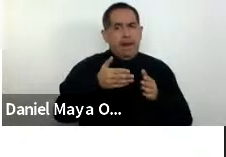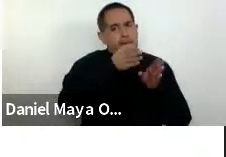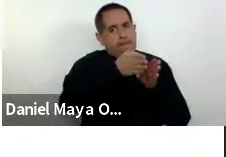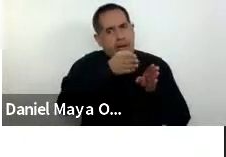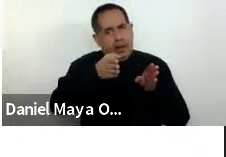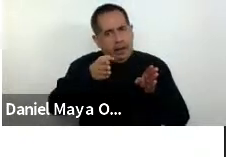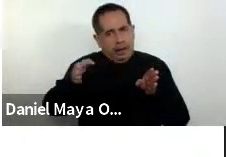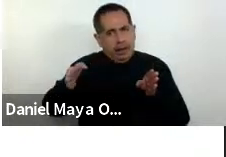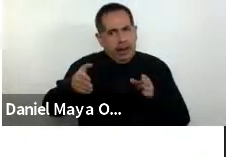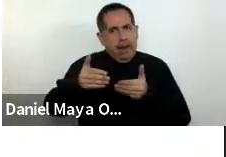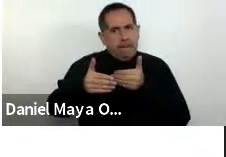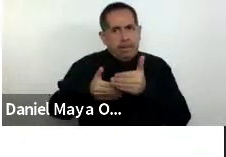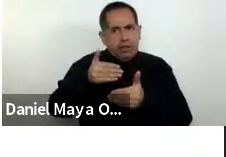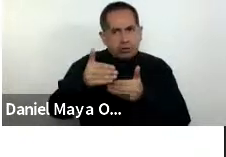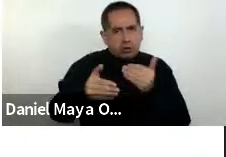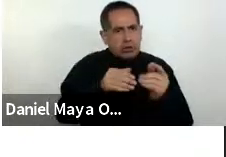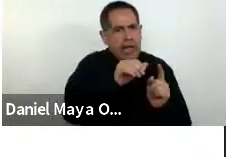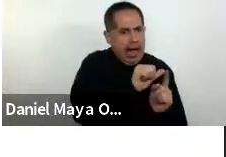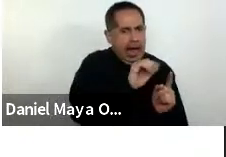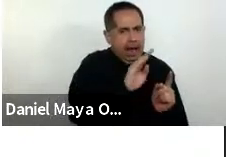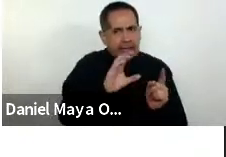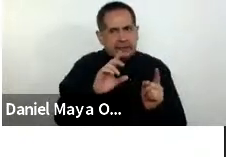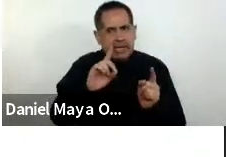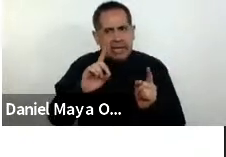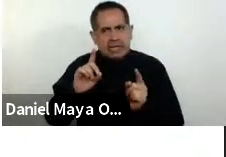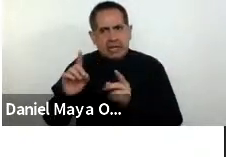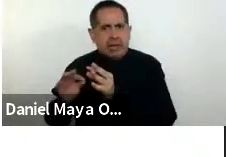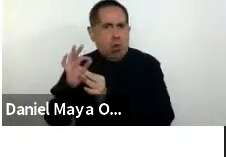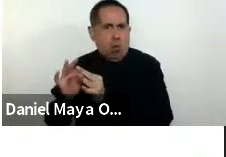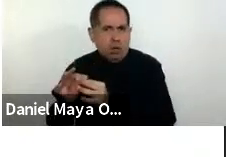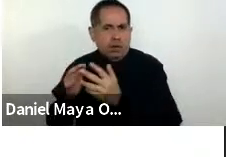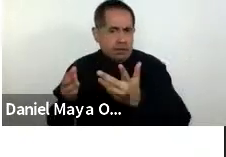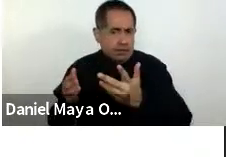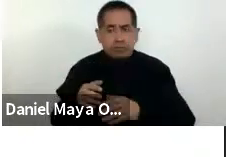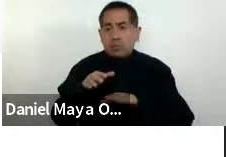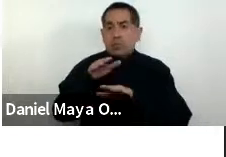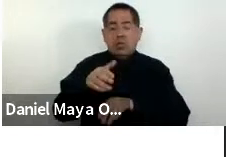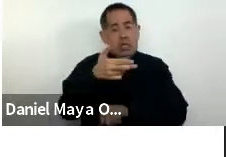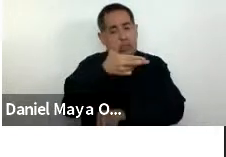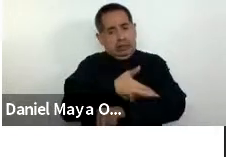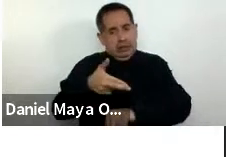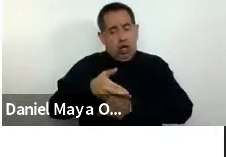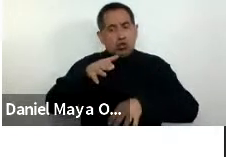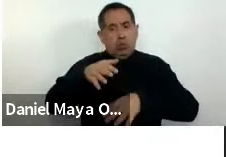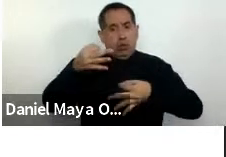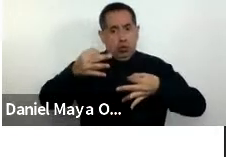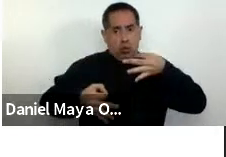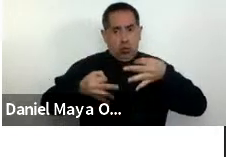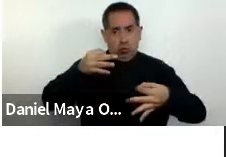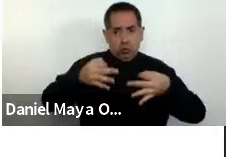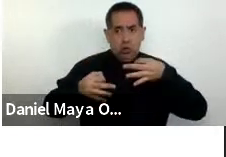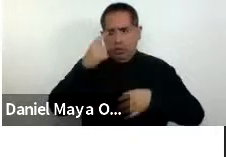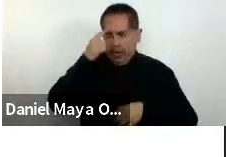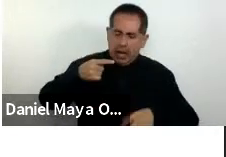para la cual está creada y diseñada. En el caso concreto, los procedimientos jurisdiccionales para conocer, resolver y ejecutar una